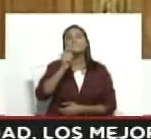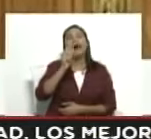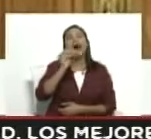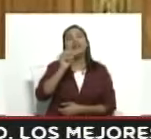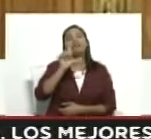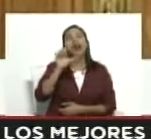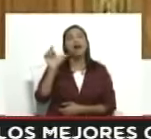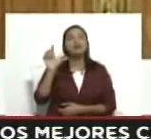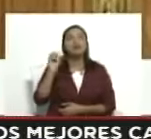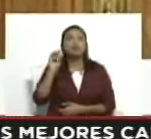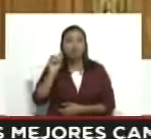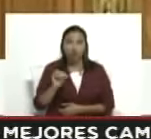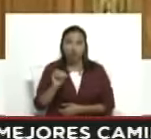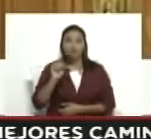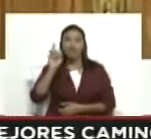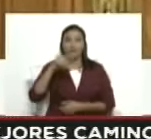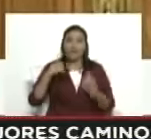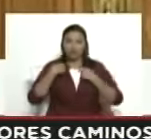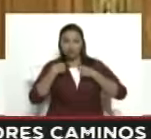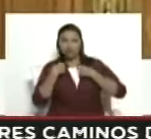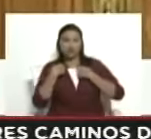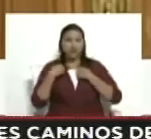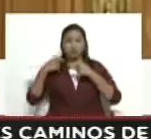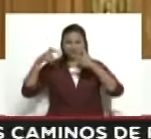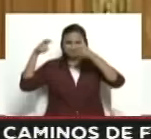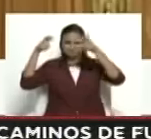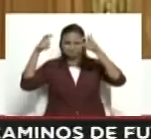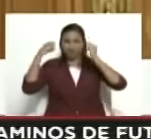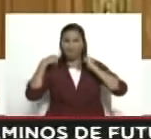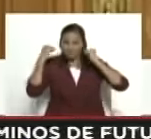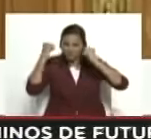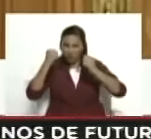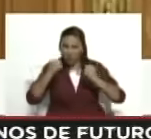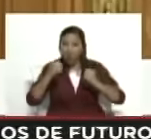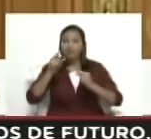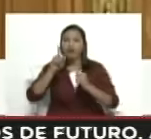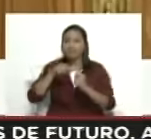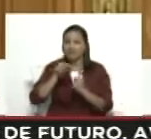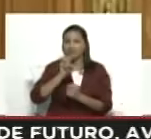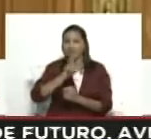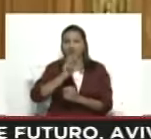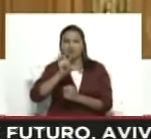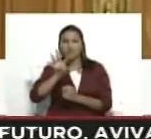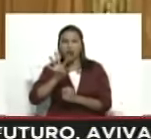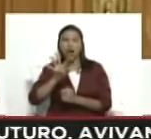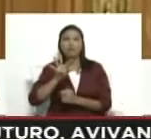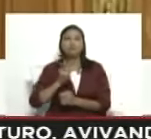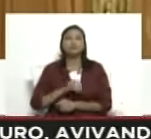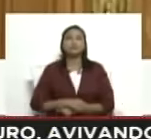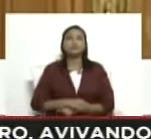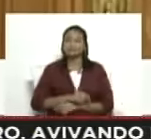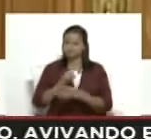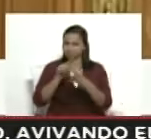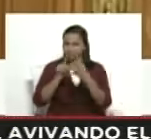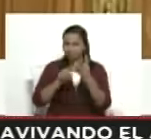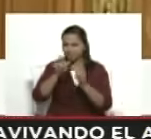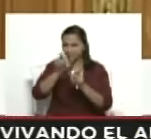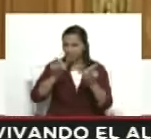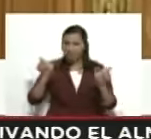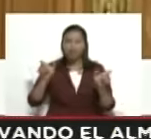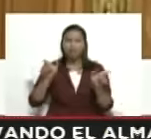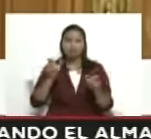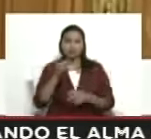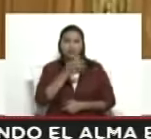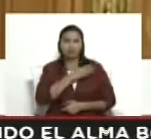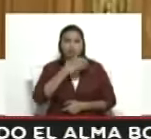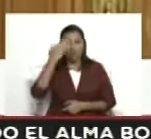los batallones de paracaidistas. Eran tres compañeros y uno de armamento. Hernández Rivero, el